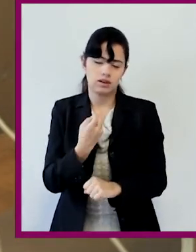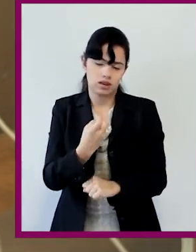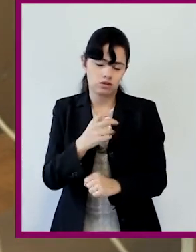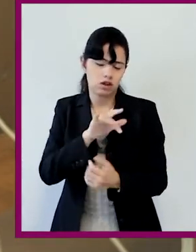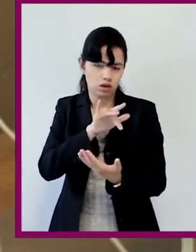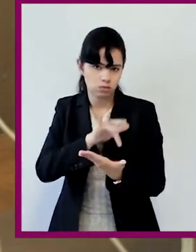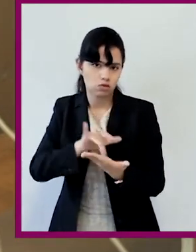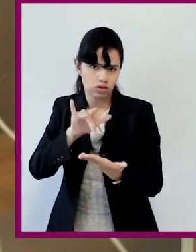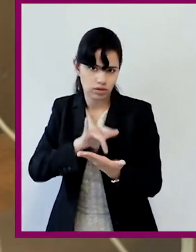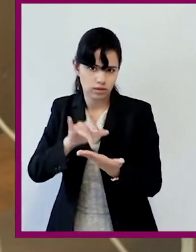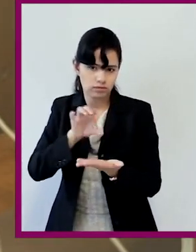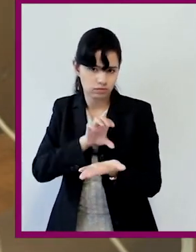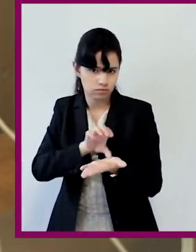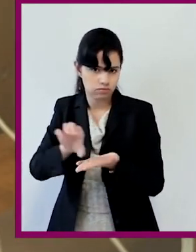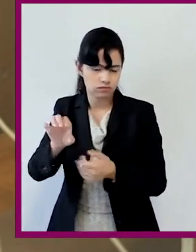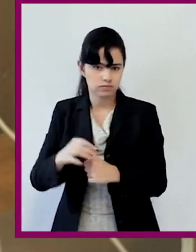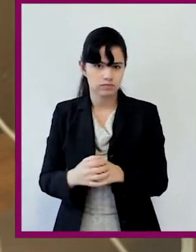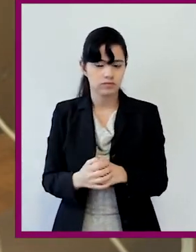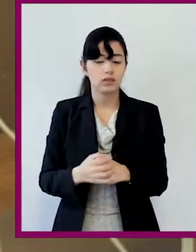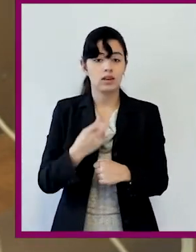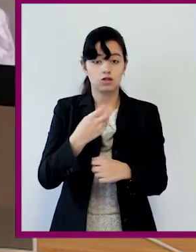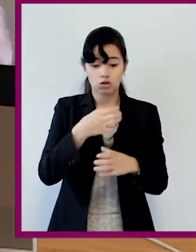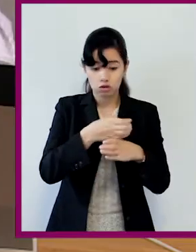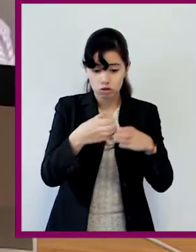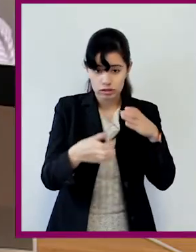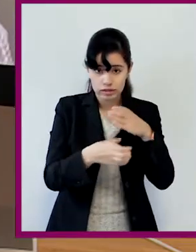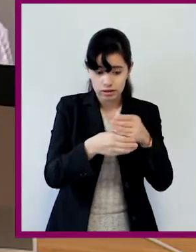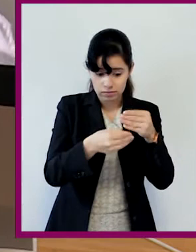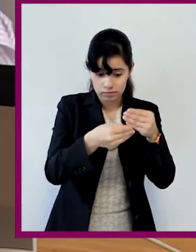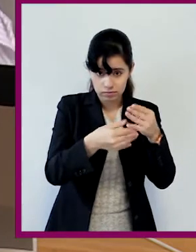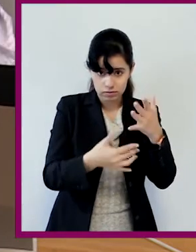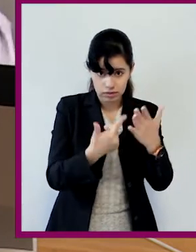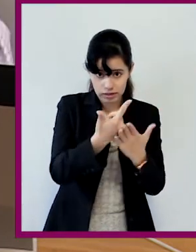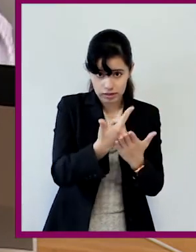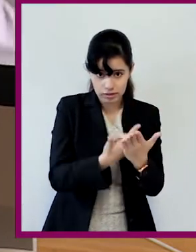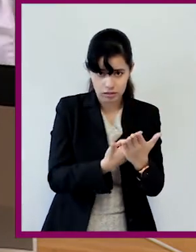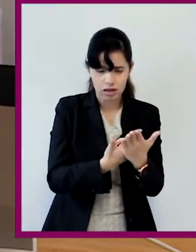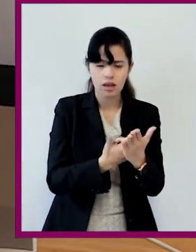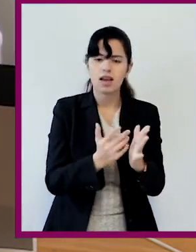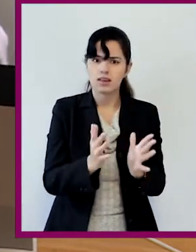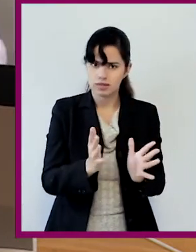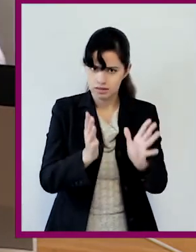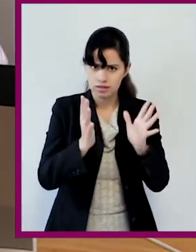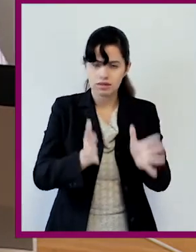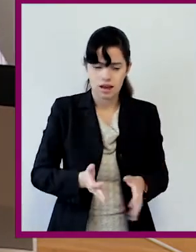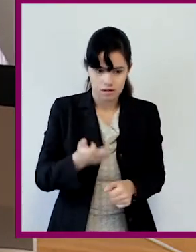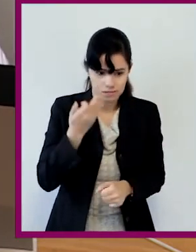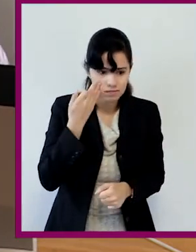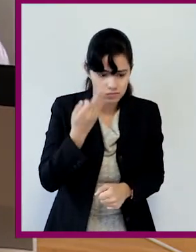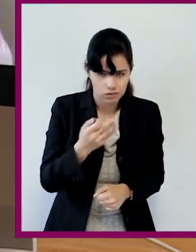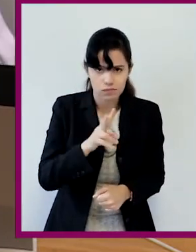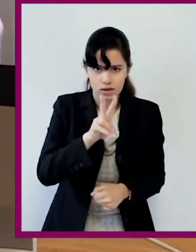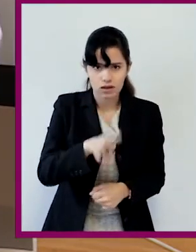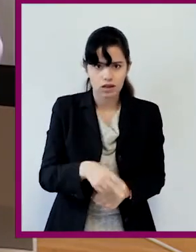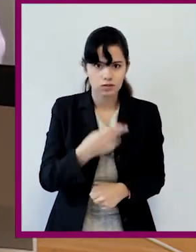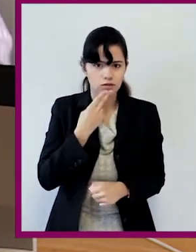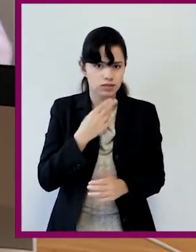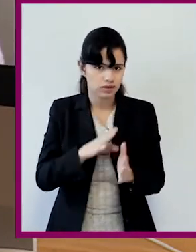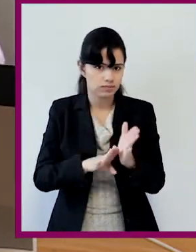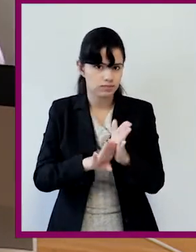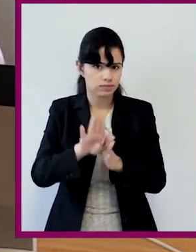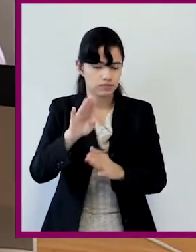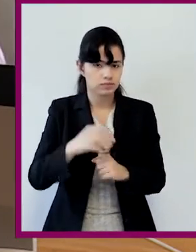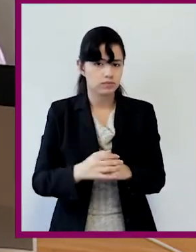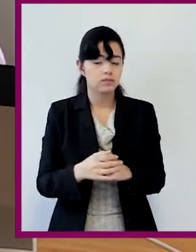son transferencias directas o indirectas. Entonces, estas cosas son mecanismos muy probados que